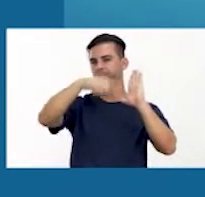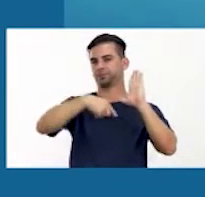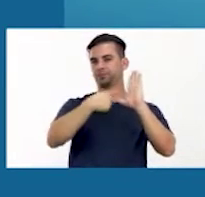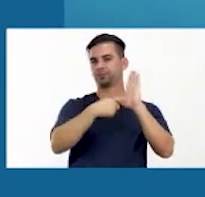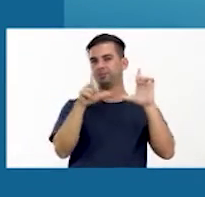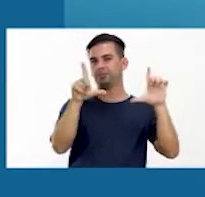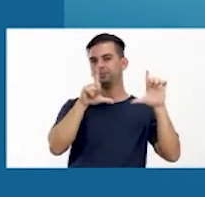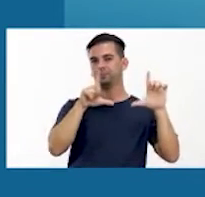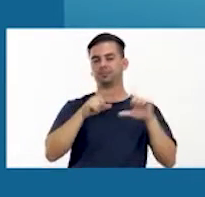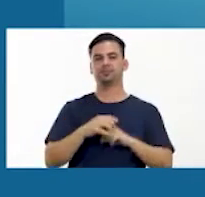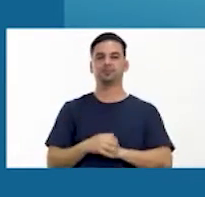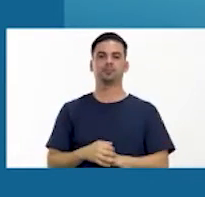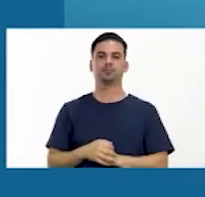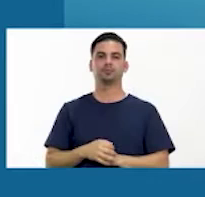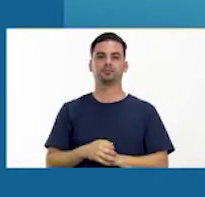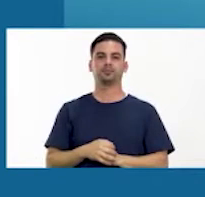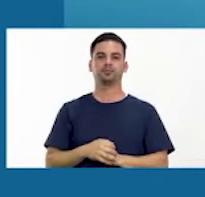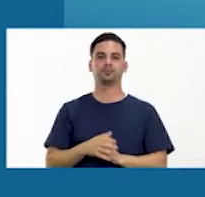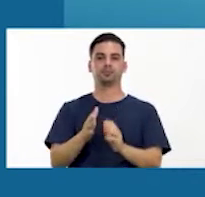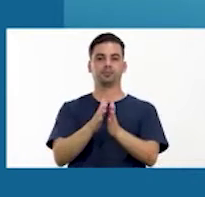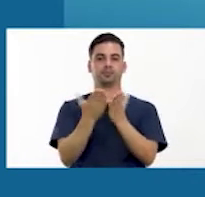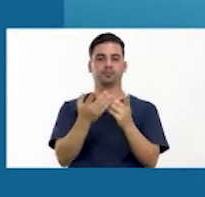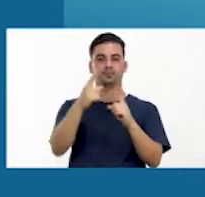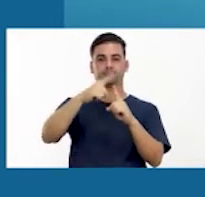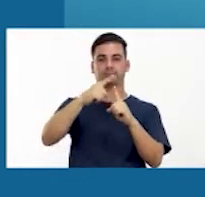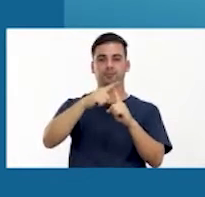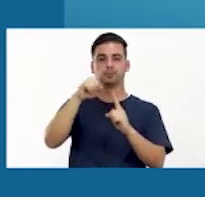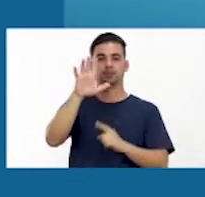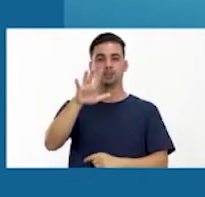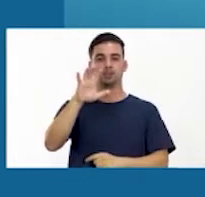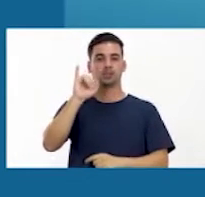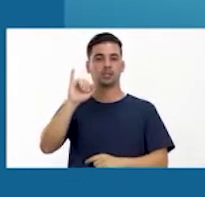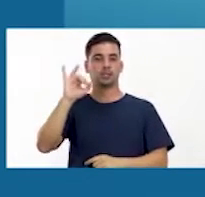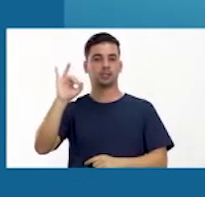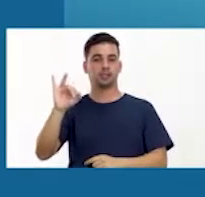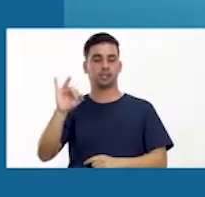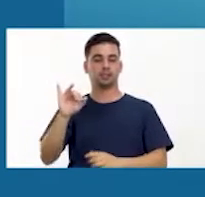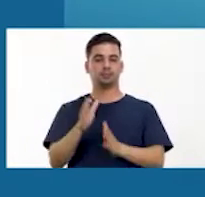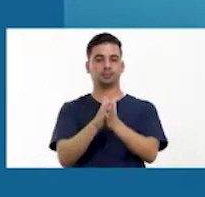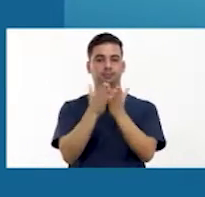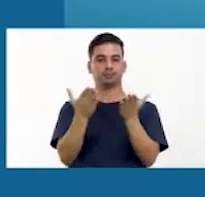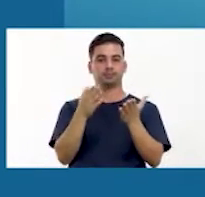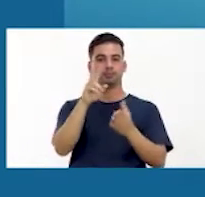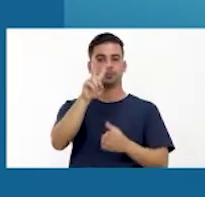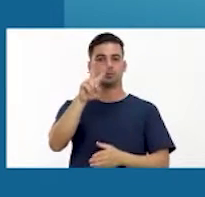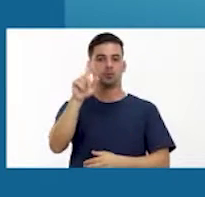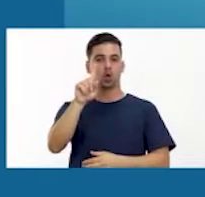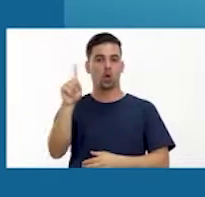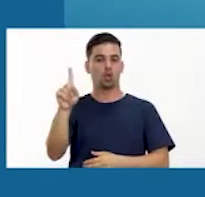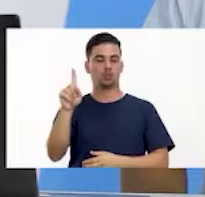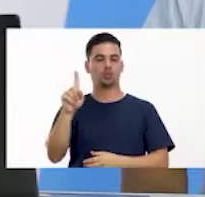5, 6 y 7, página 211, y la 8 de la página 212.